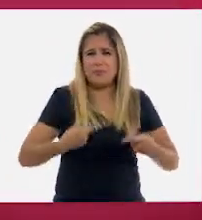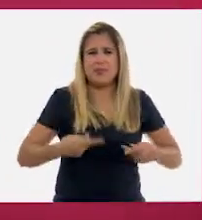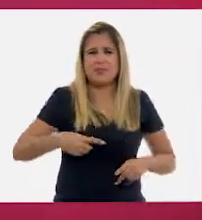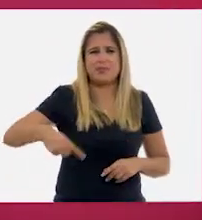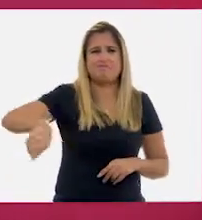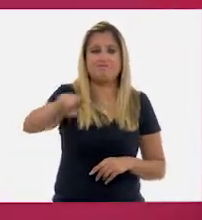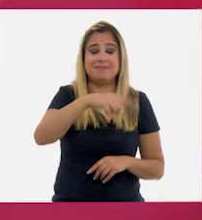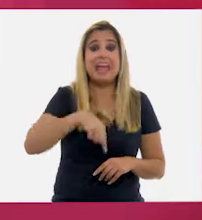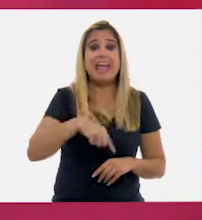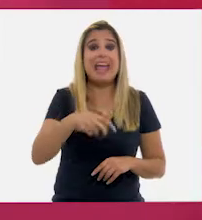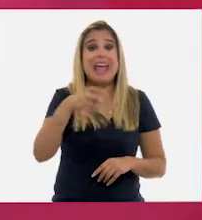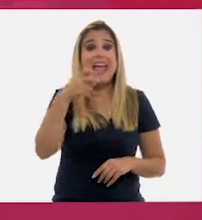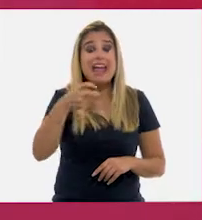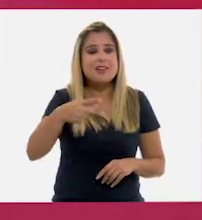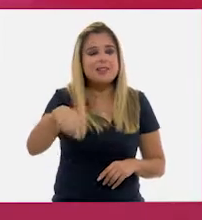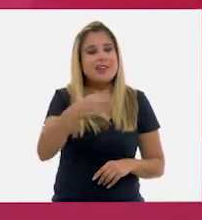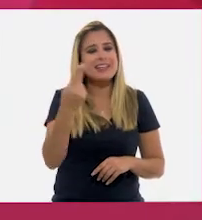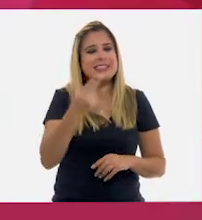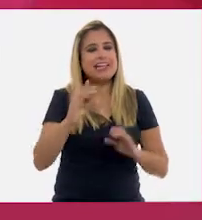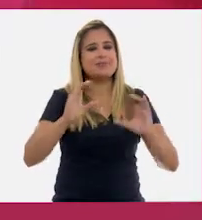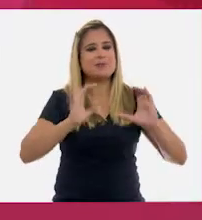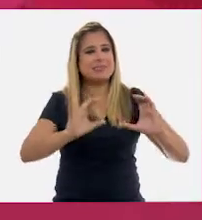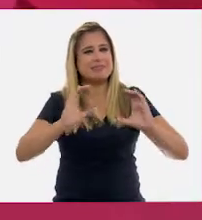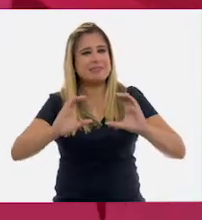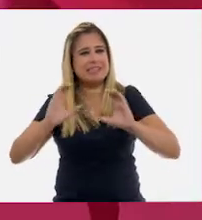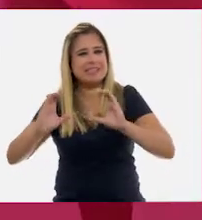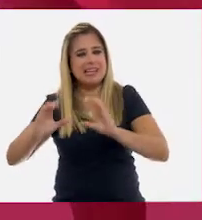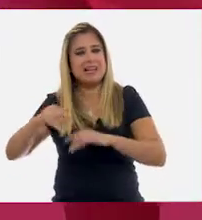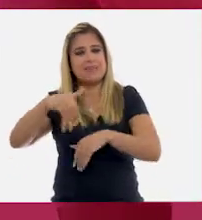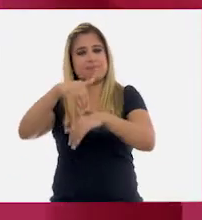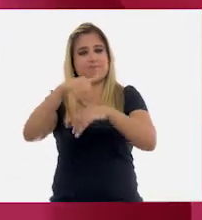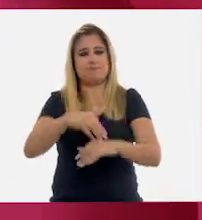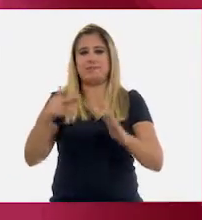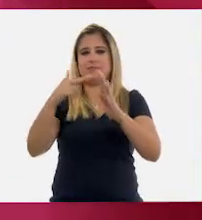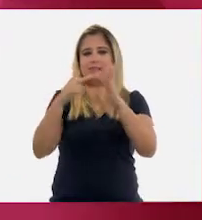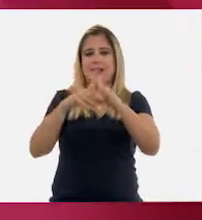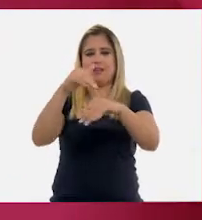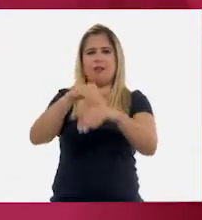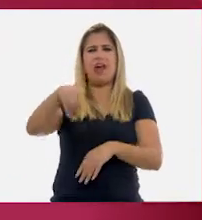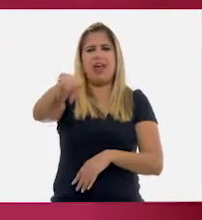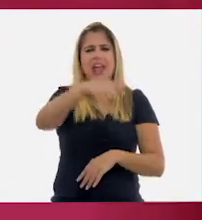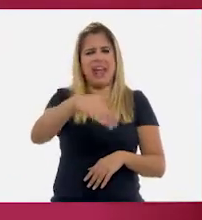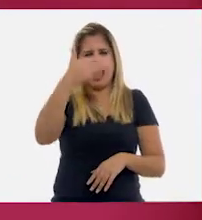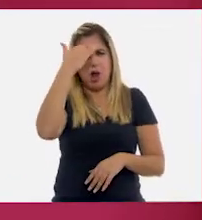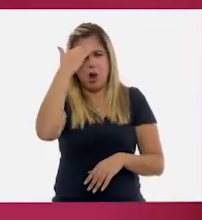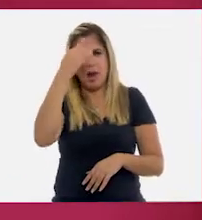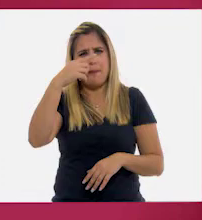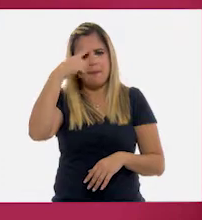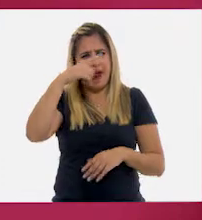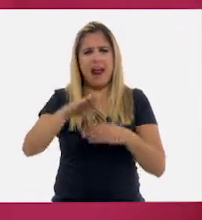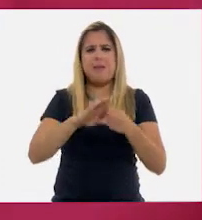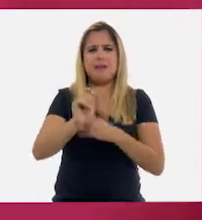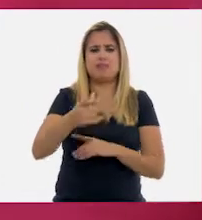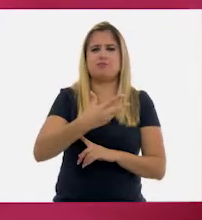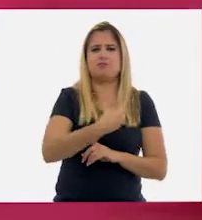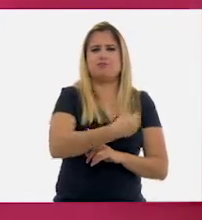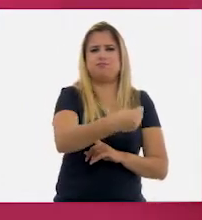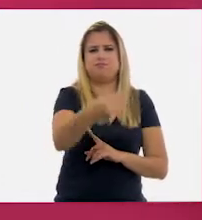personas. Por eso hay que continuar cuidándonos siguiendo las buenas prácticas que ya todos conocemos para evitar contagiarnos.